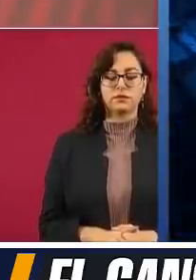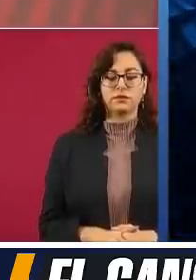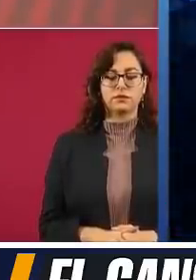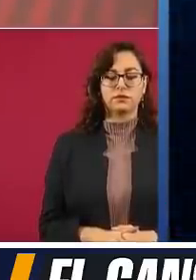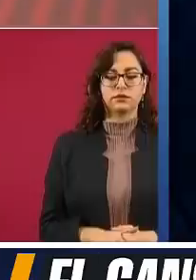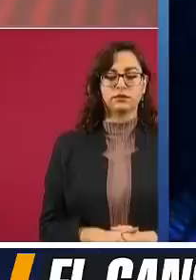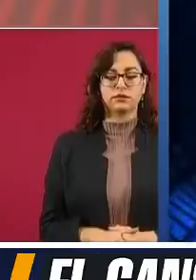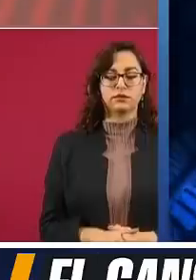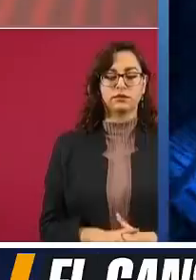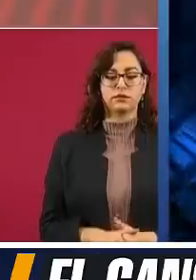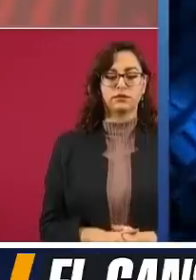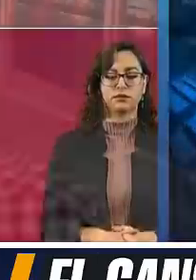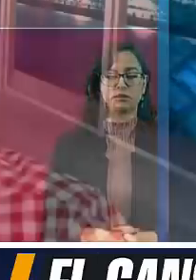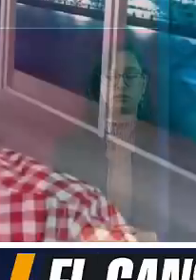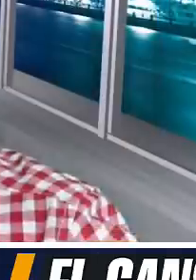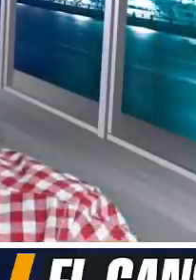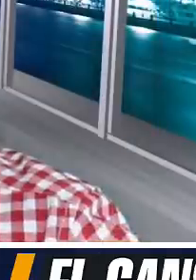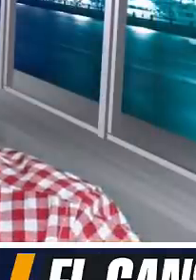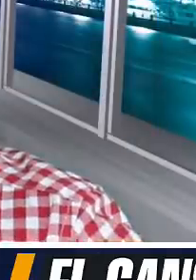el día de hoy.